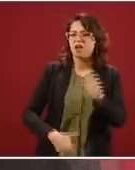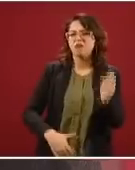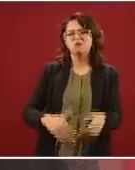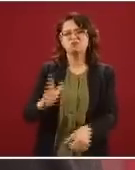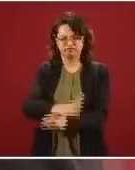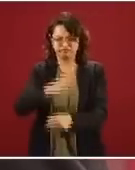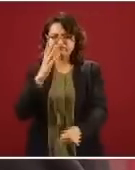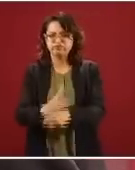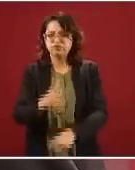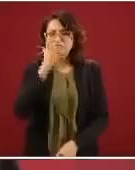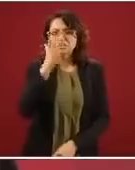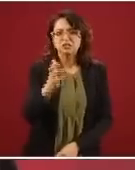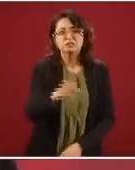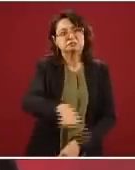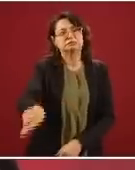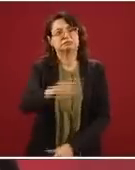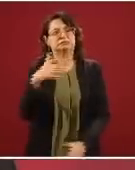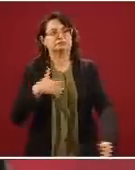Por eso,